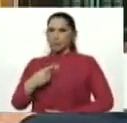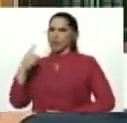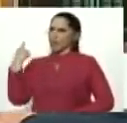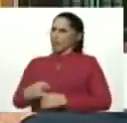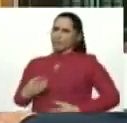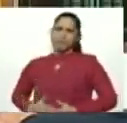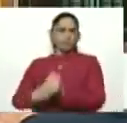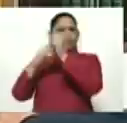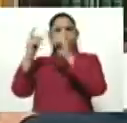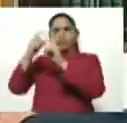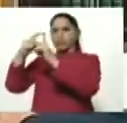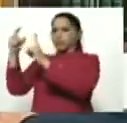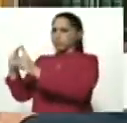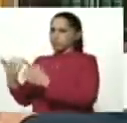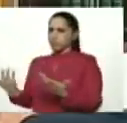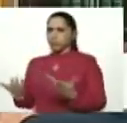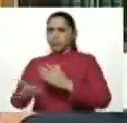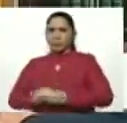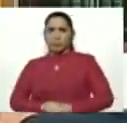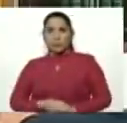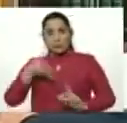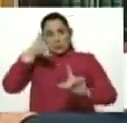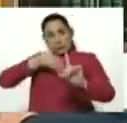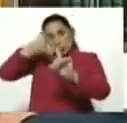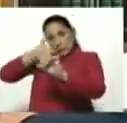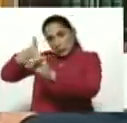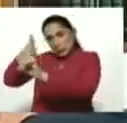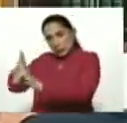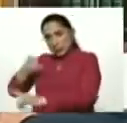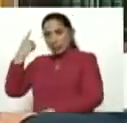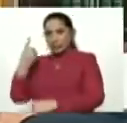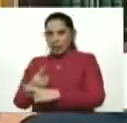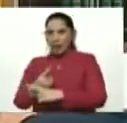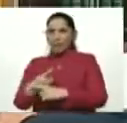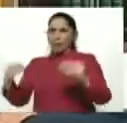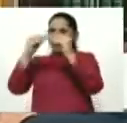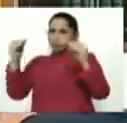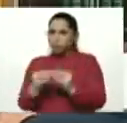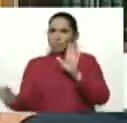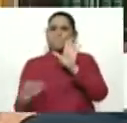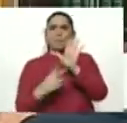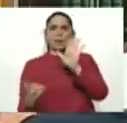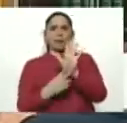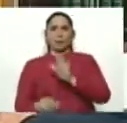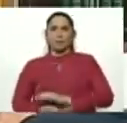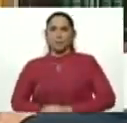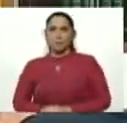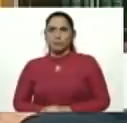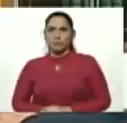la palabra orientadora que vaya con la verdad.